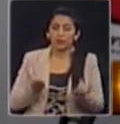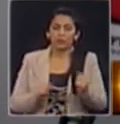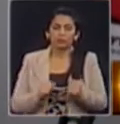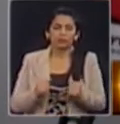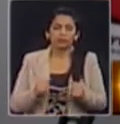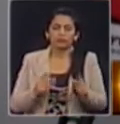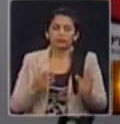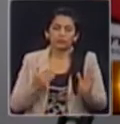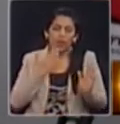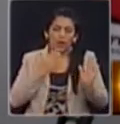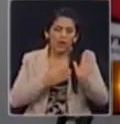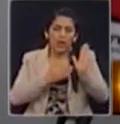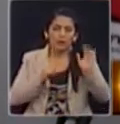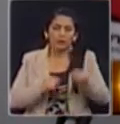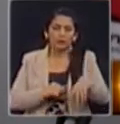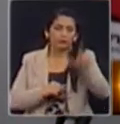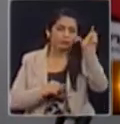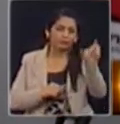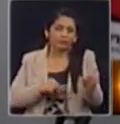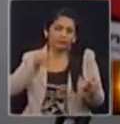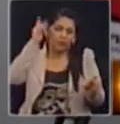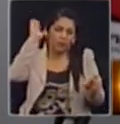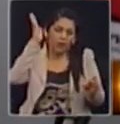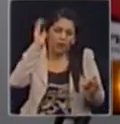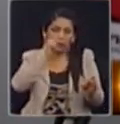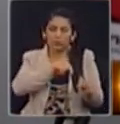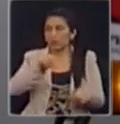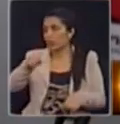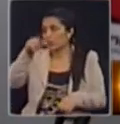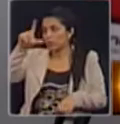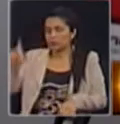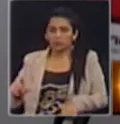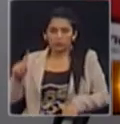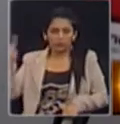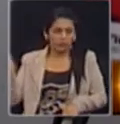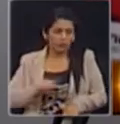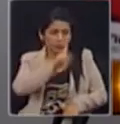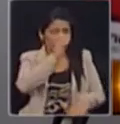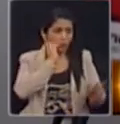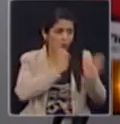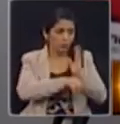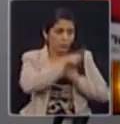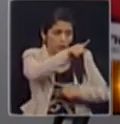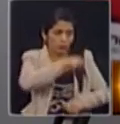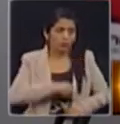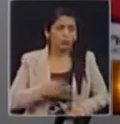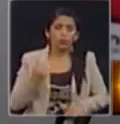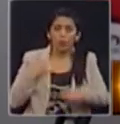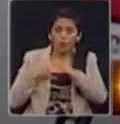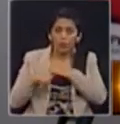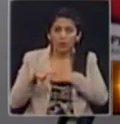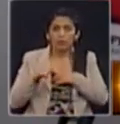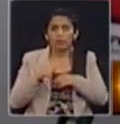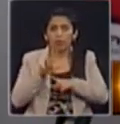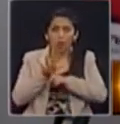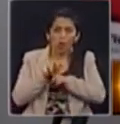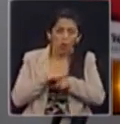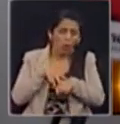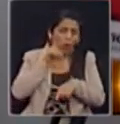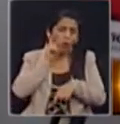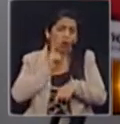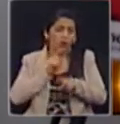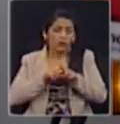implicado en una denuncia, en un sumario o peor aún en un aspecto de judicialización de un hecho de violencia sexual, pueda seguir